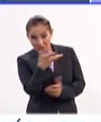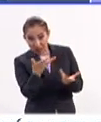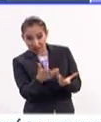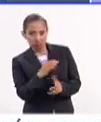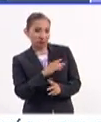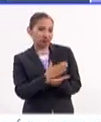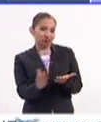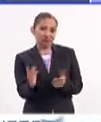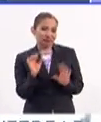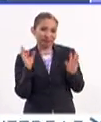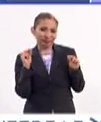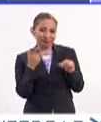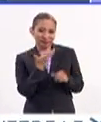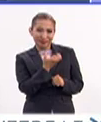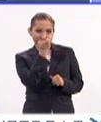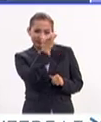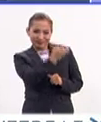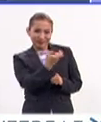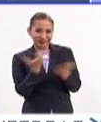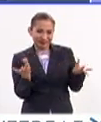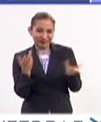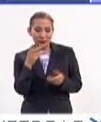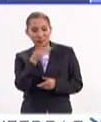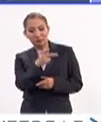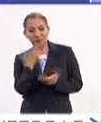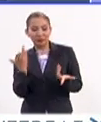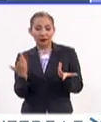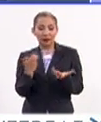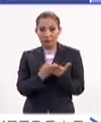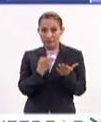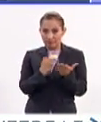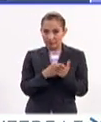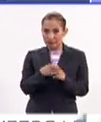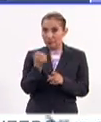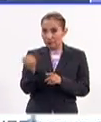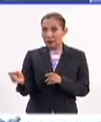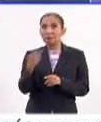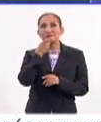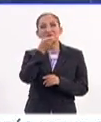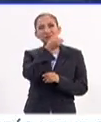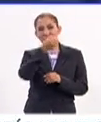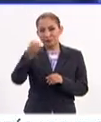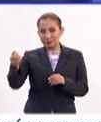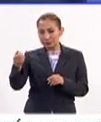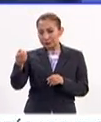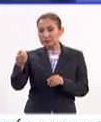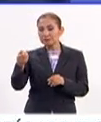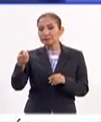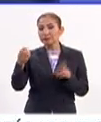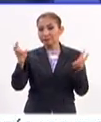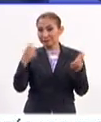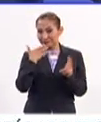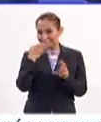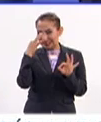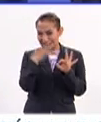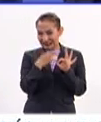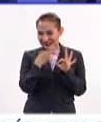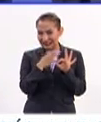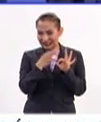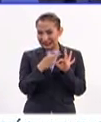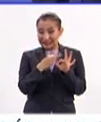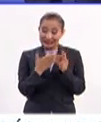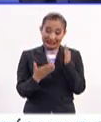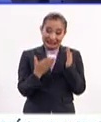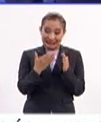que él está haciendo, en términos de una crítica. También es muy famosa la frase esa, muy apropiada para